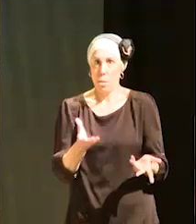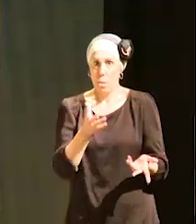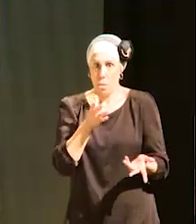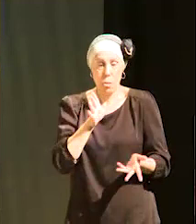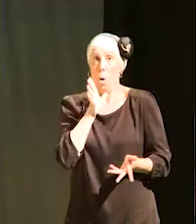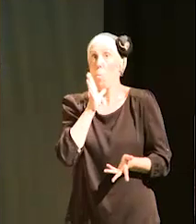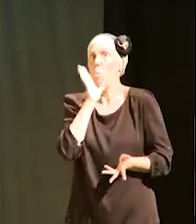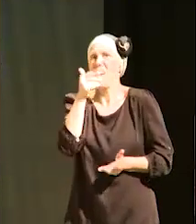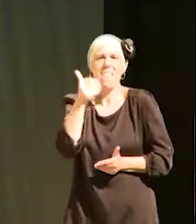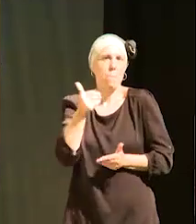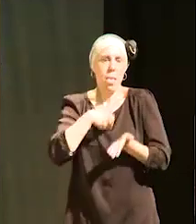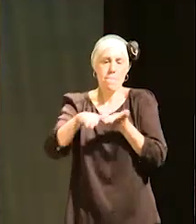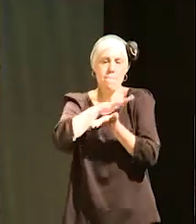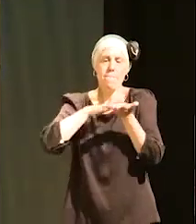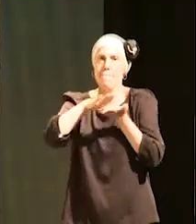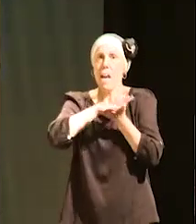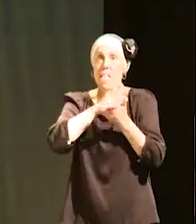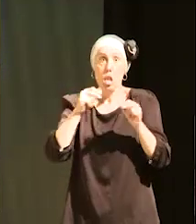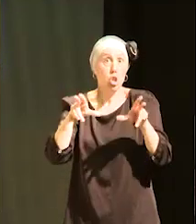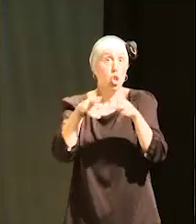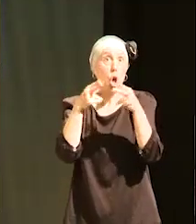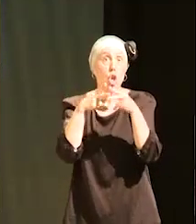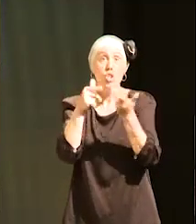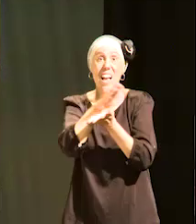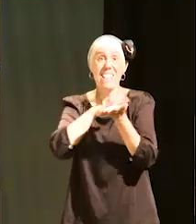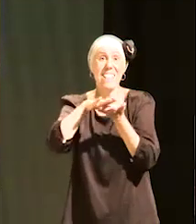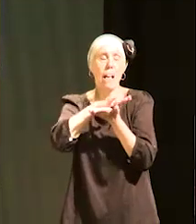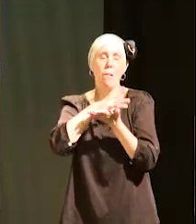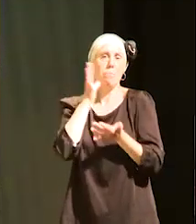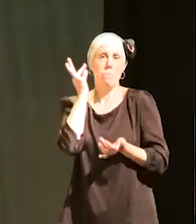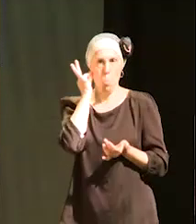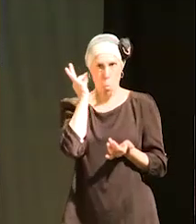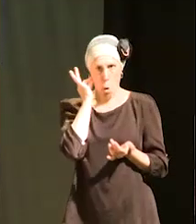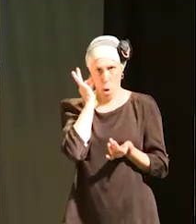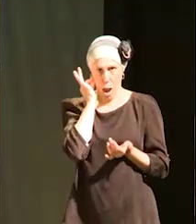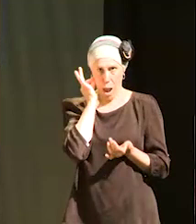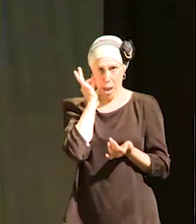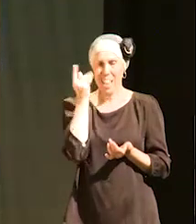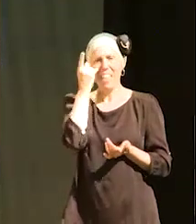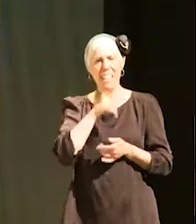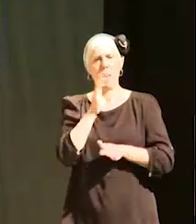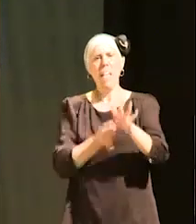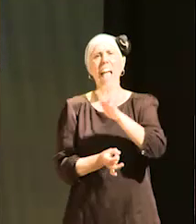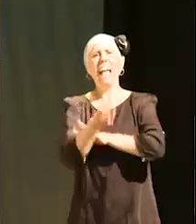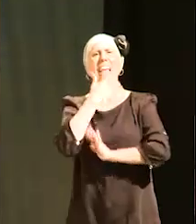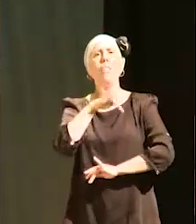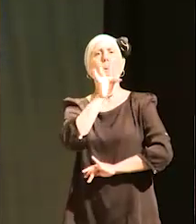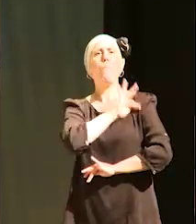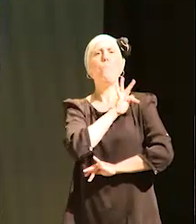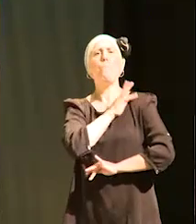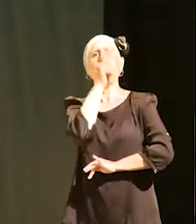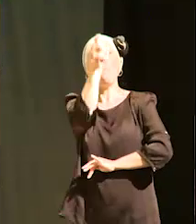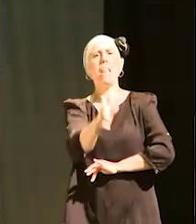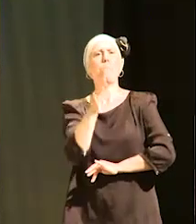es la base del pilar de la sociedad hemos creado el premio a la mujer campesina